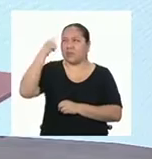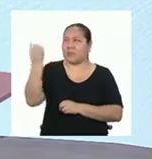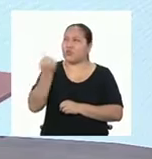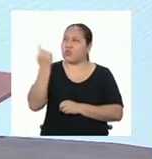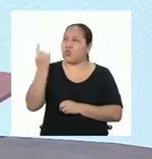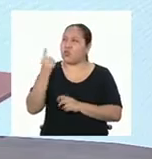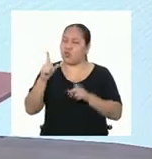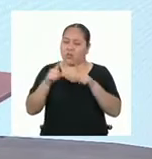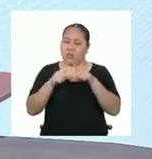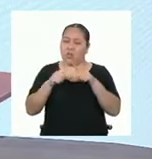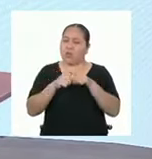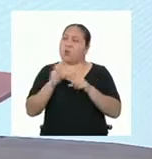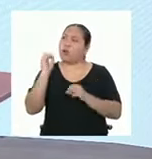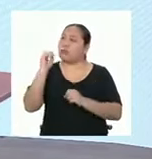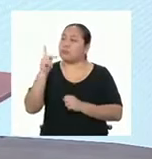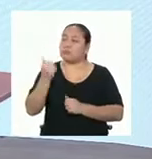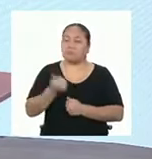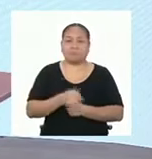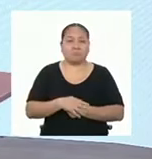en triángulos ¡Buen dato!